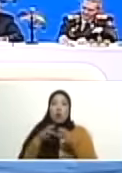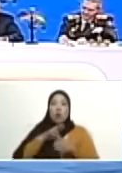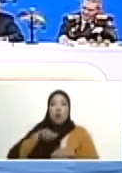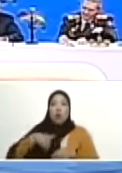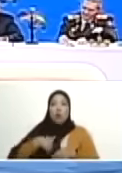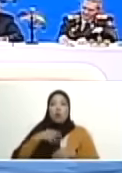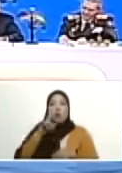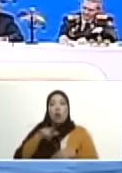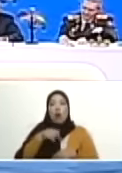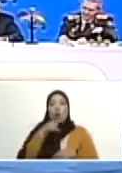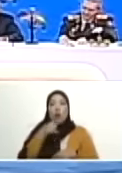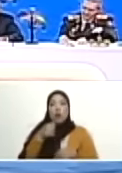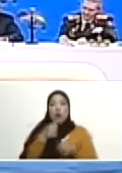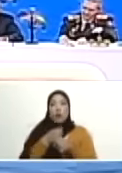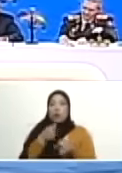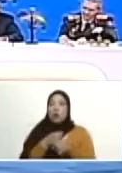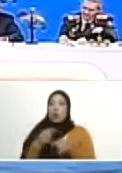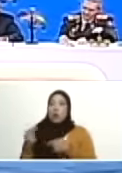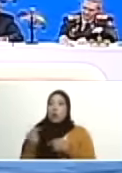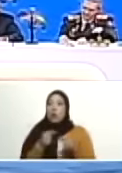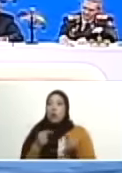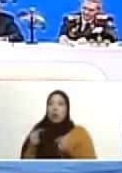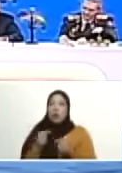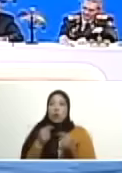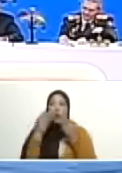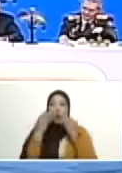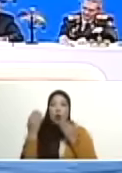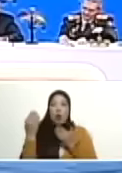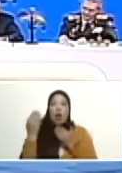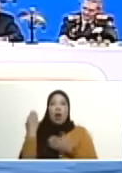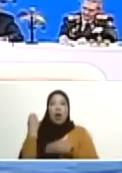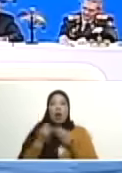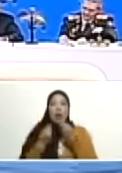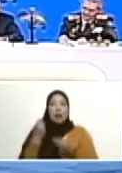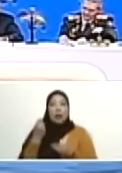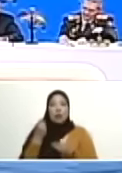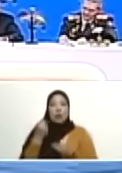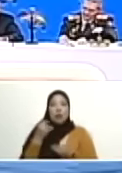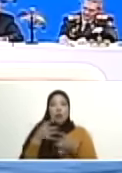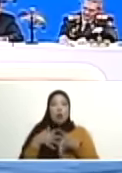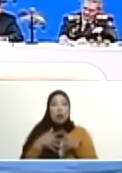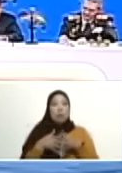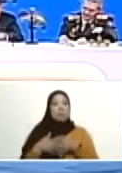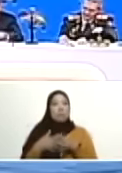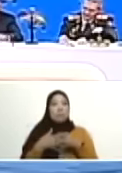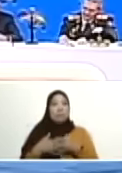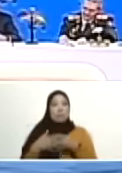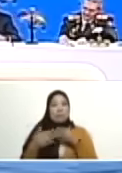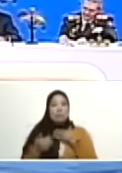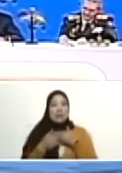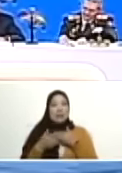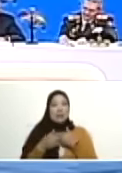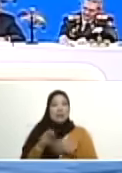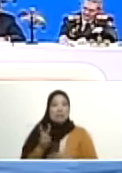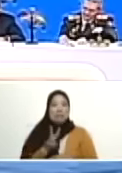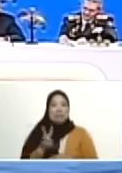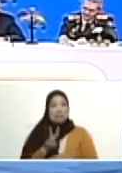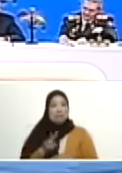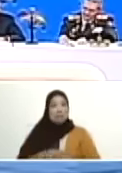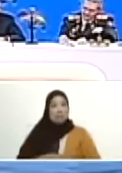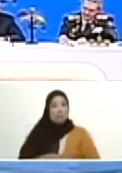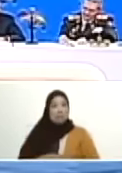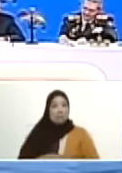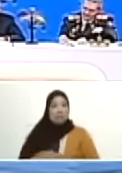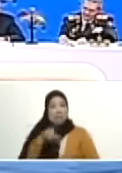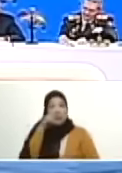aspiramos es que se haga justicia del despojo imperial que hizo el Imperio Británico contra Venezuela. Es el